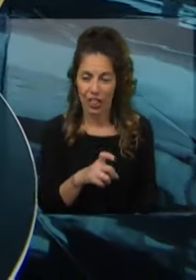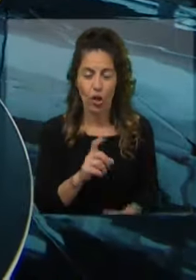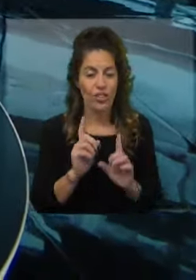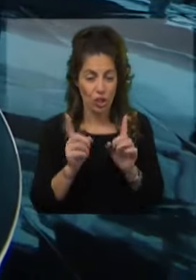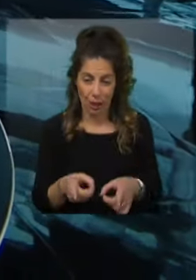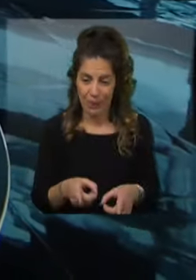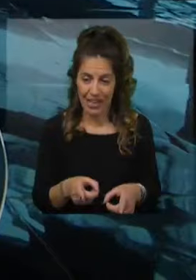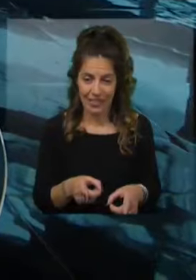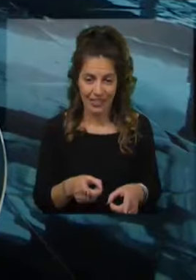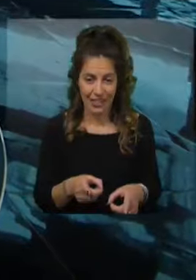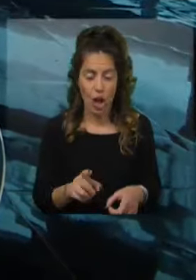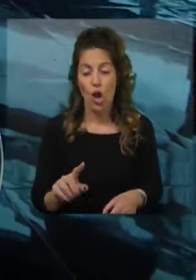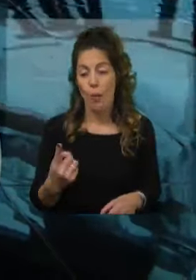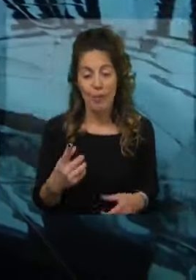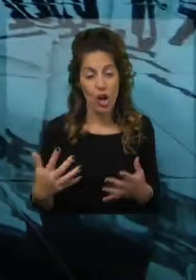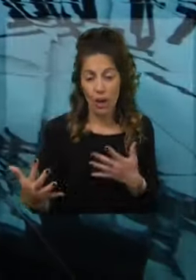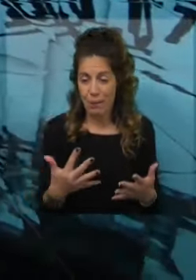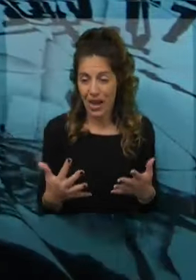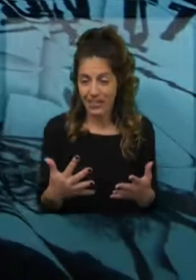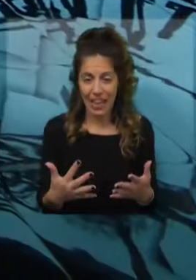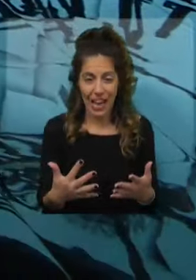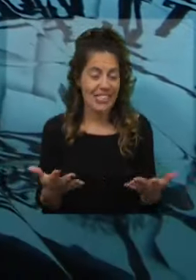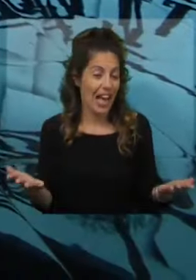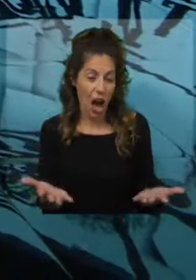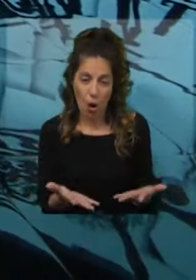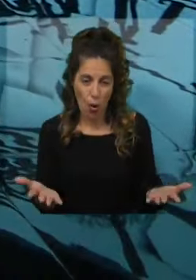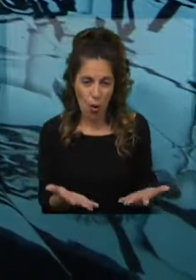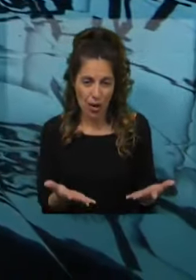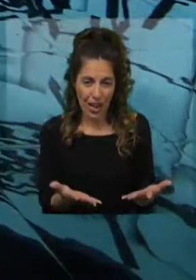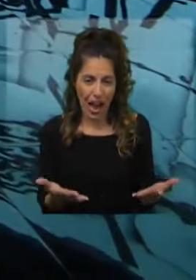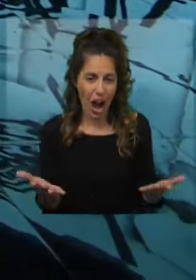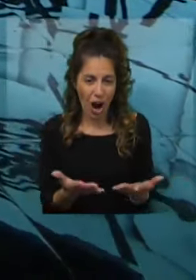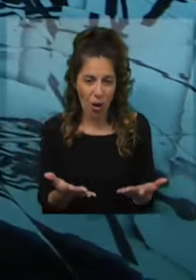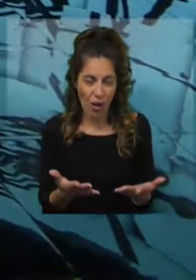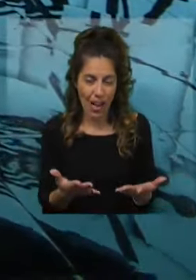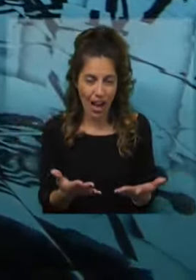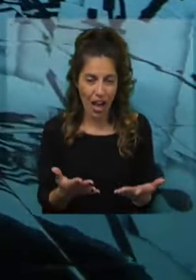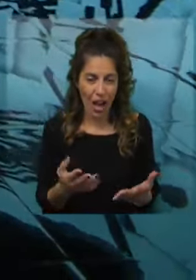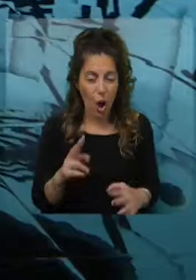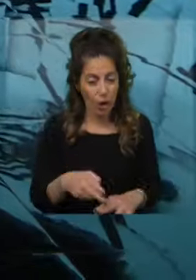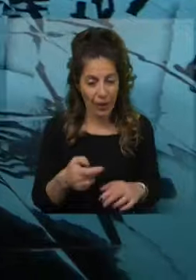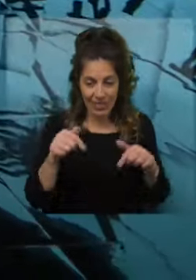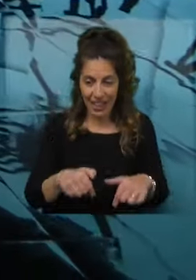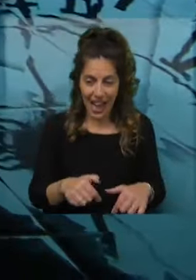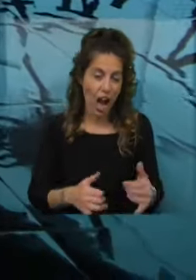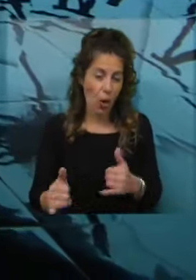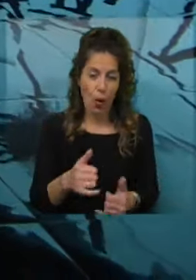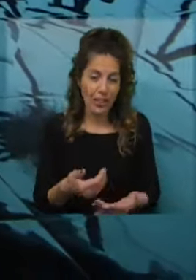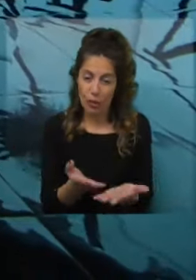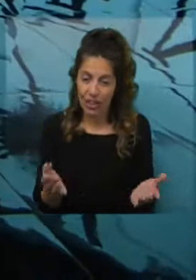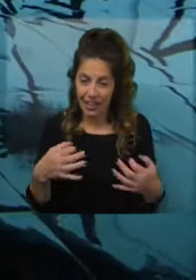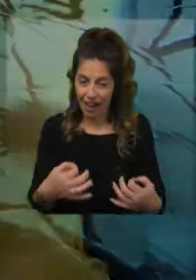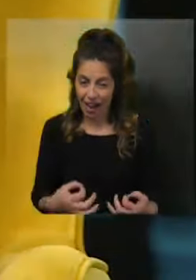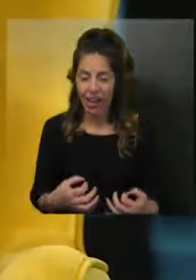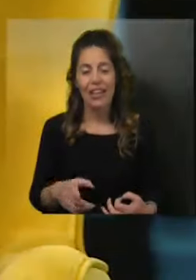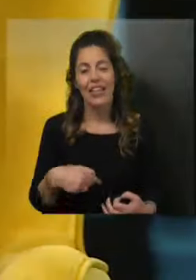impacta no lo primero para mí que impacta es bueno ahora estás No ahora estás en la cancha y y ahora jugaste y mostraste como es